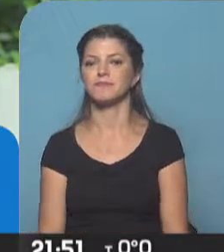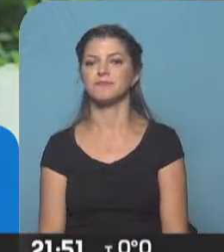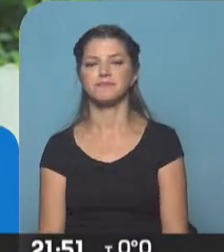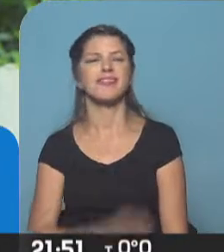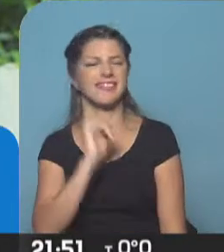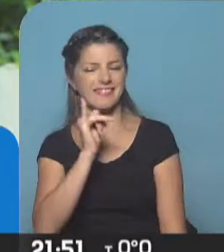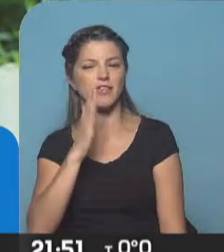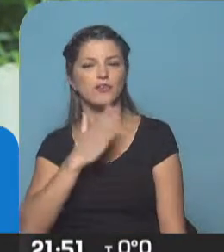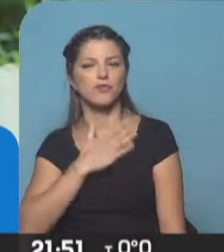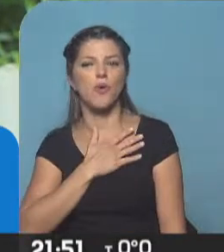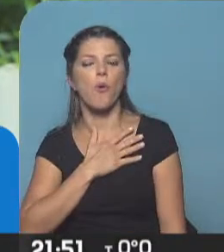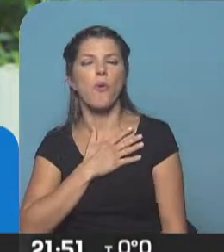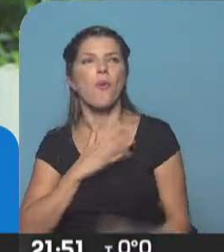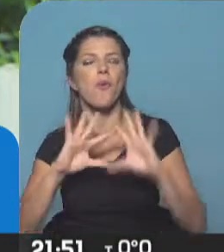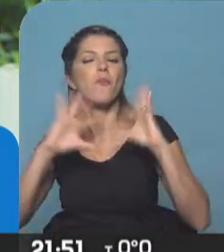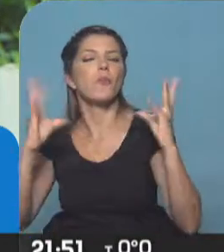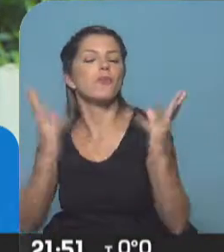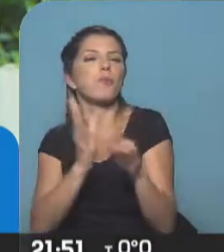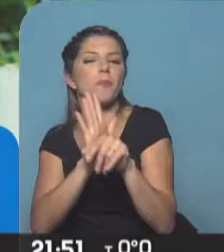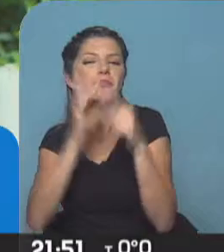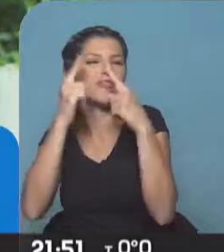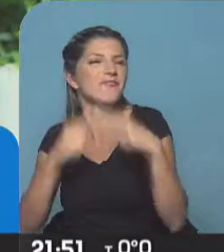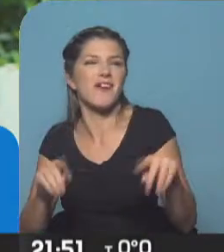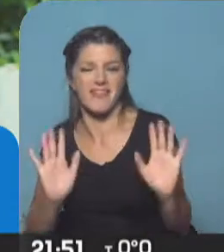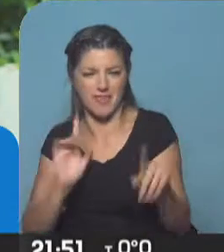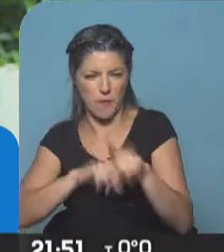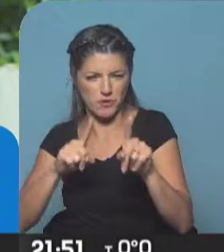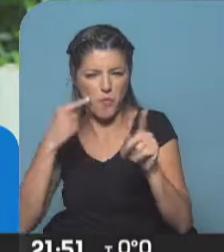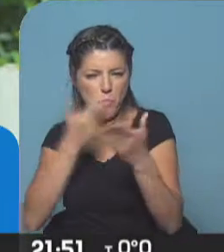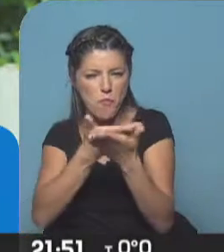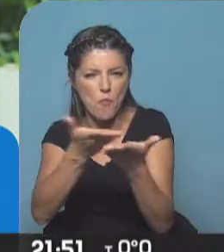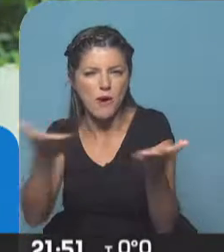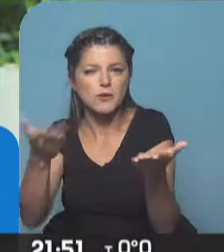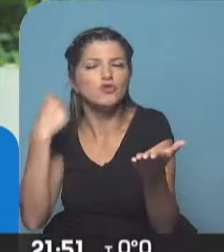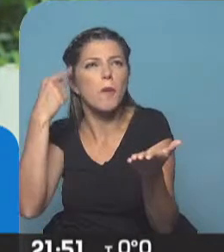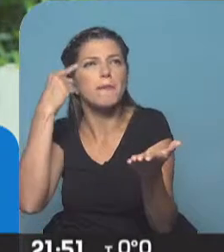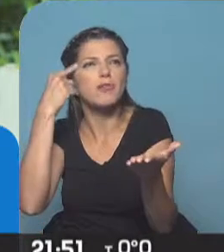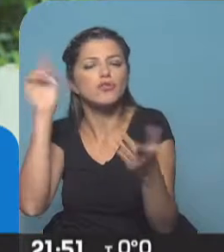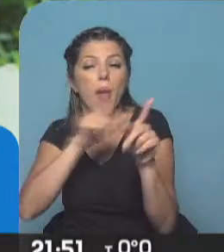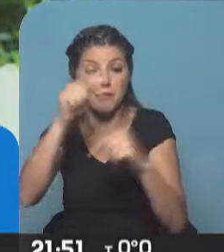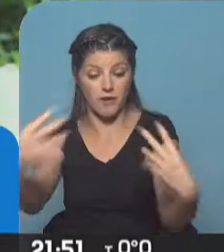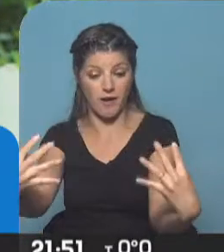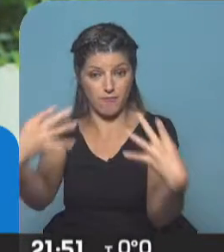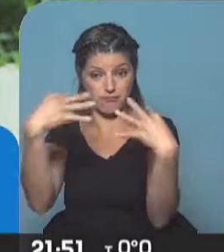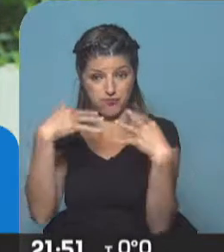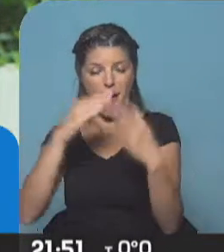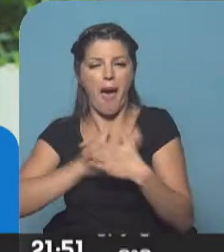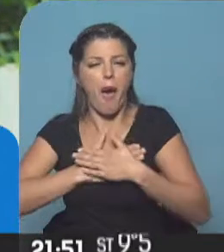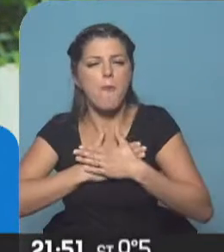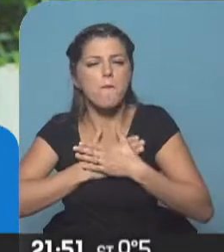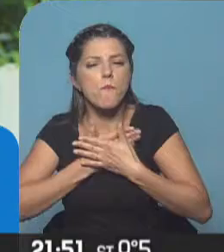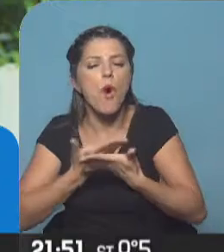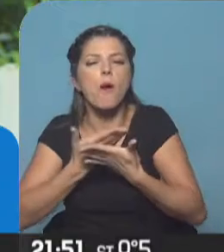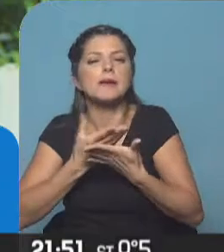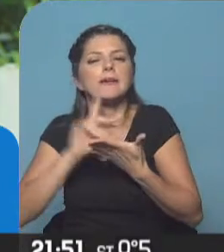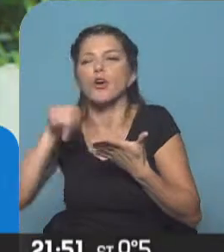mundo irreal, sobre todo en esos tiempos, en donde pienso que todo el mundo se ama, donde pienso que el